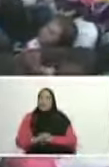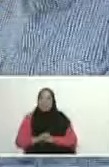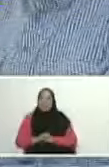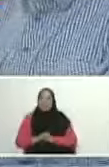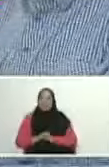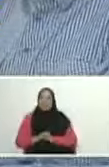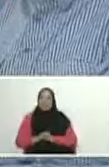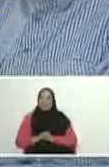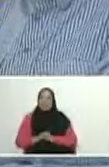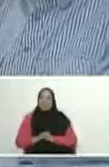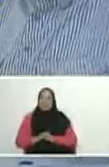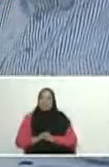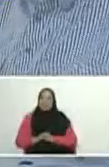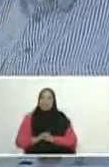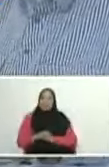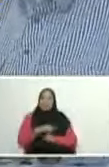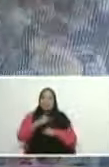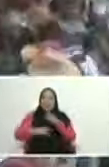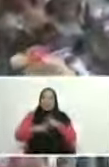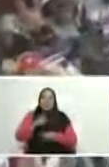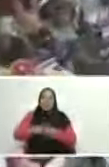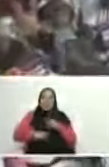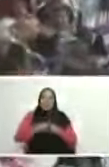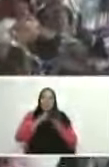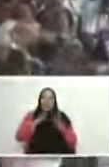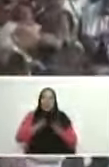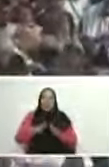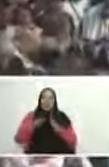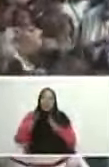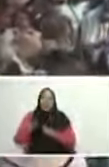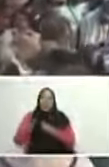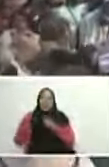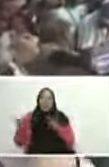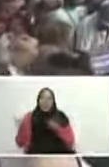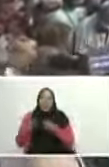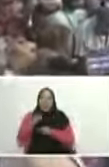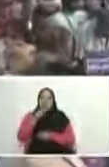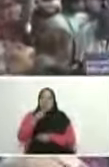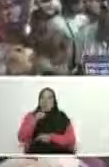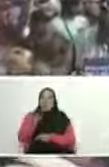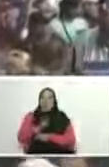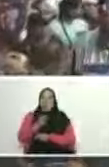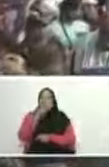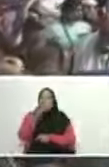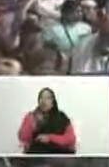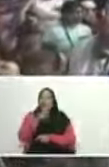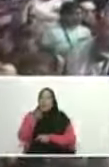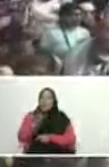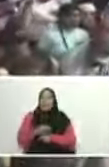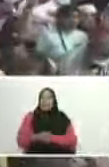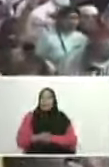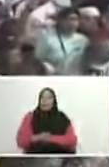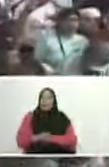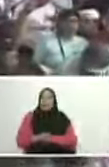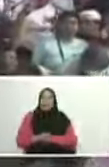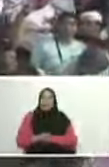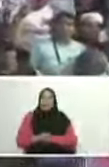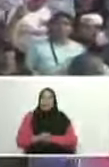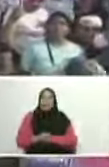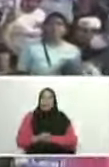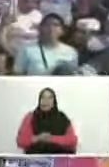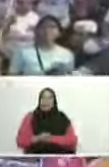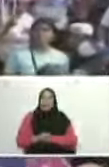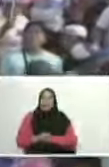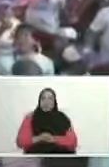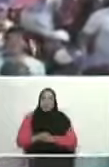¿Cómo va el proceso de organización, Deli? Por favor, dame un resumen. Buenas tardes, presidente. Desde acá,